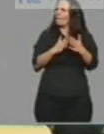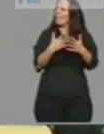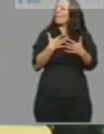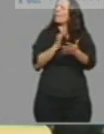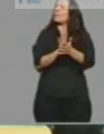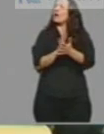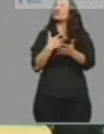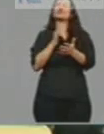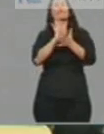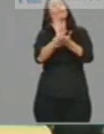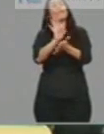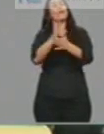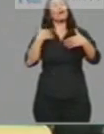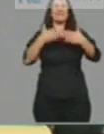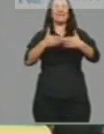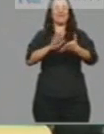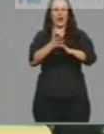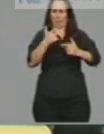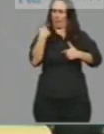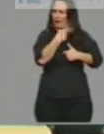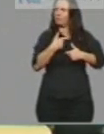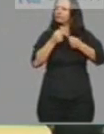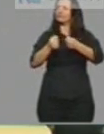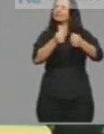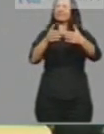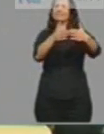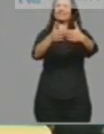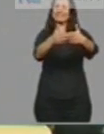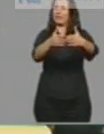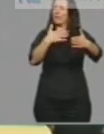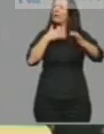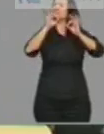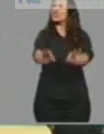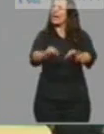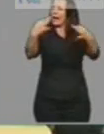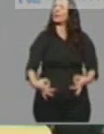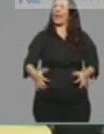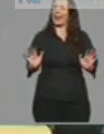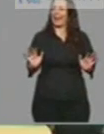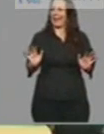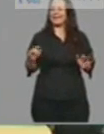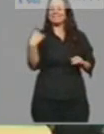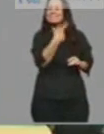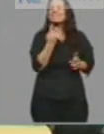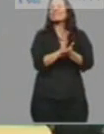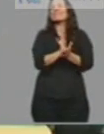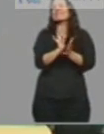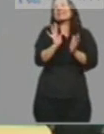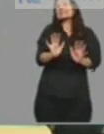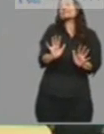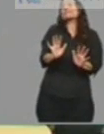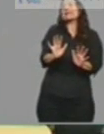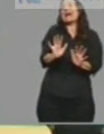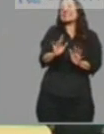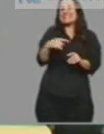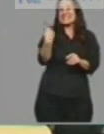a conducir a buen puerto y creemos también, tenemos fuertes esperanzas de que el sentido común impere